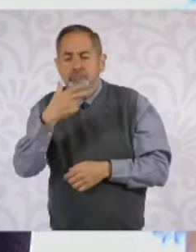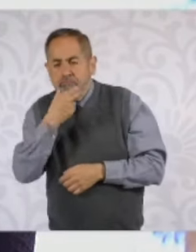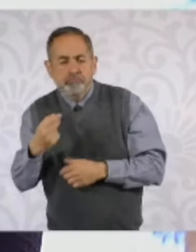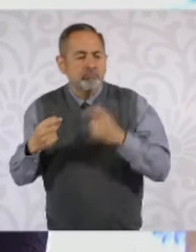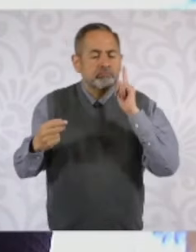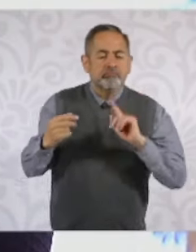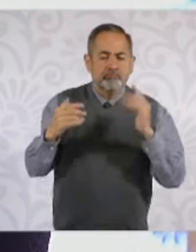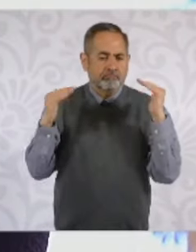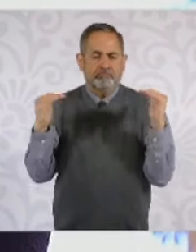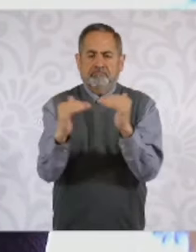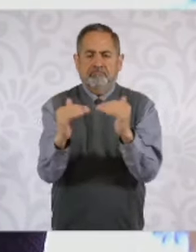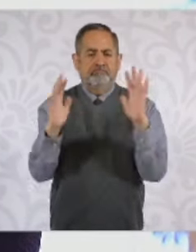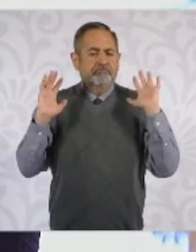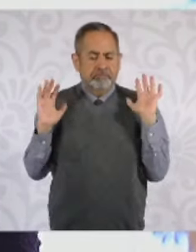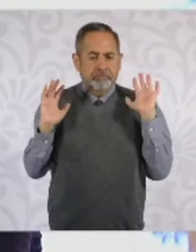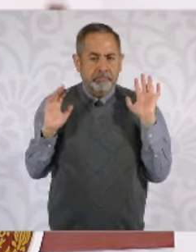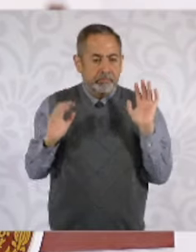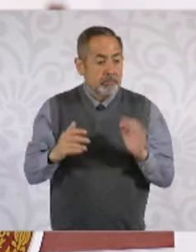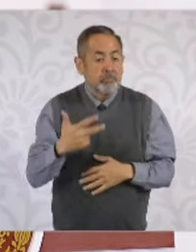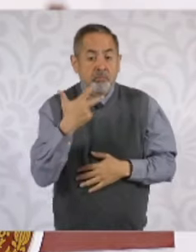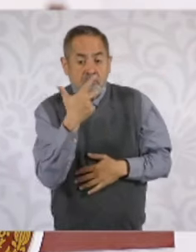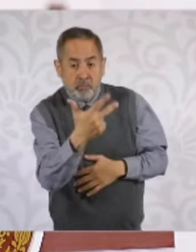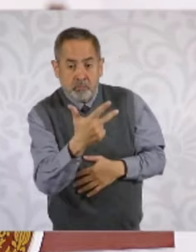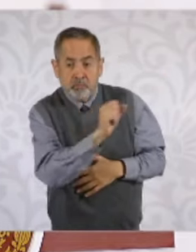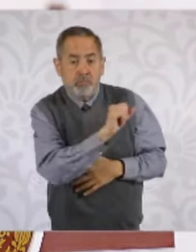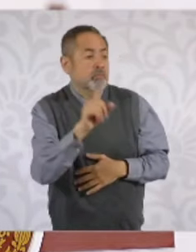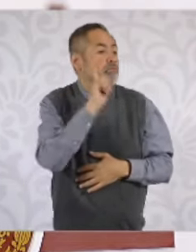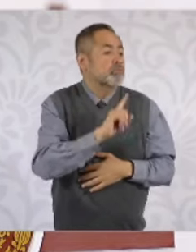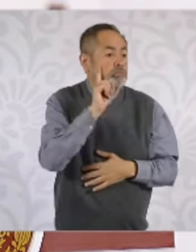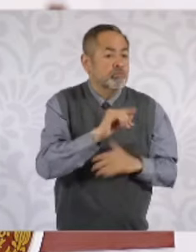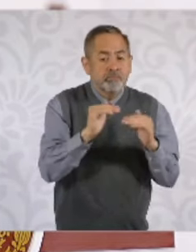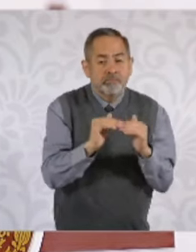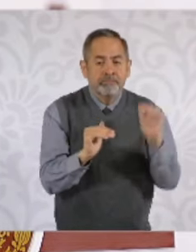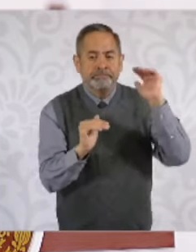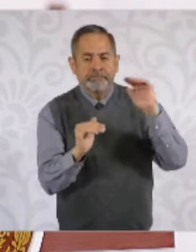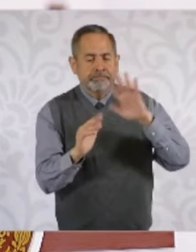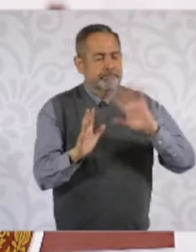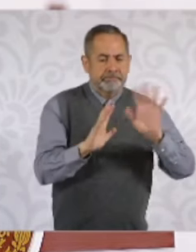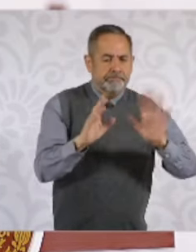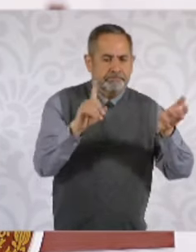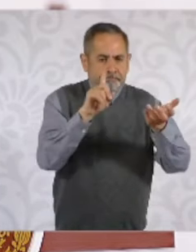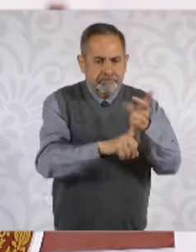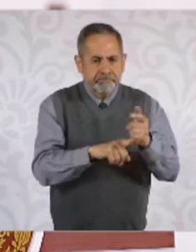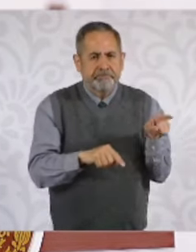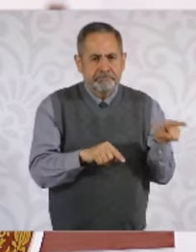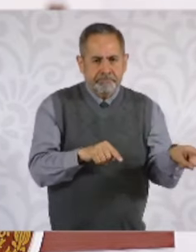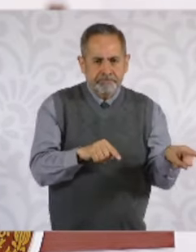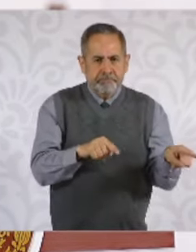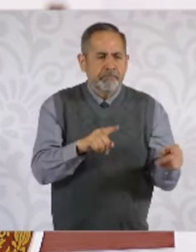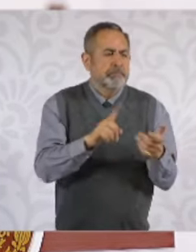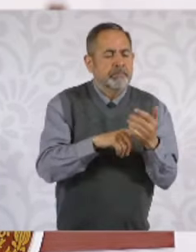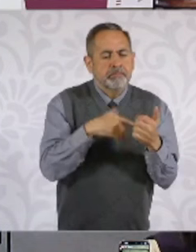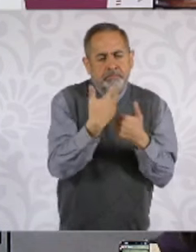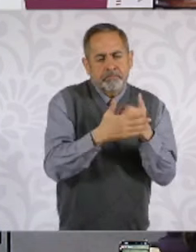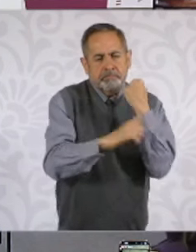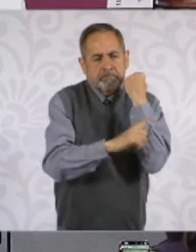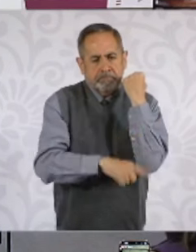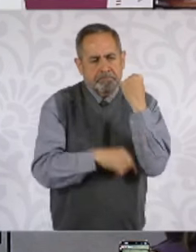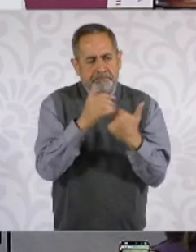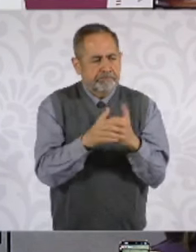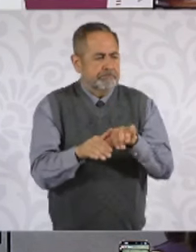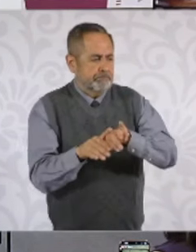no incluir 8 plazas de juzgadoras que tienen condición de maternidad.